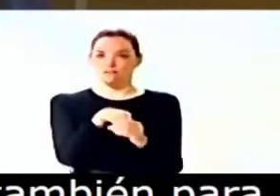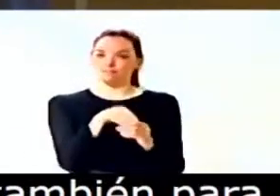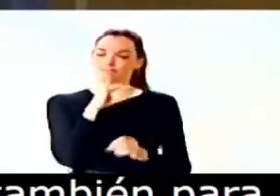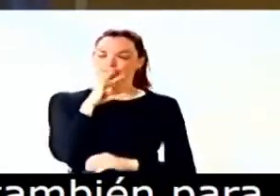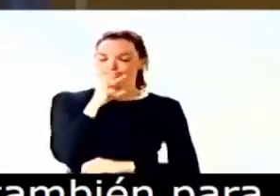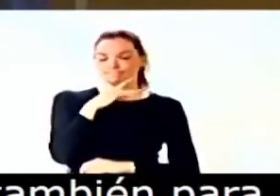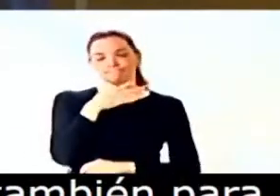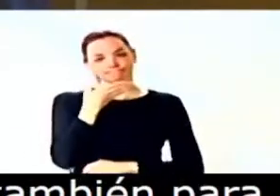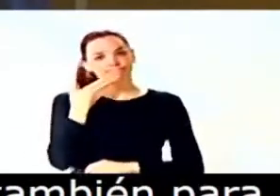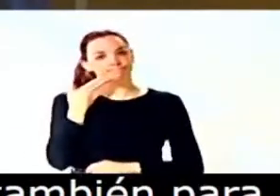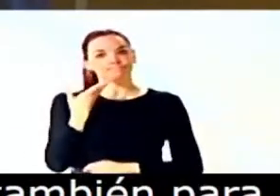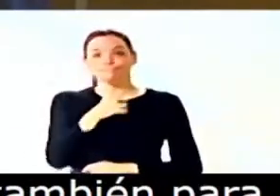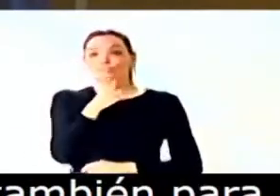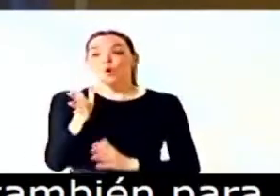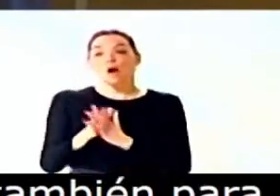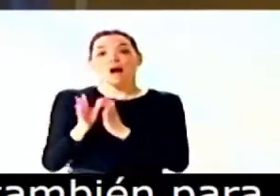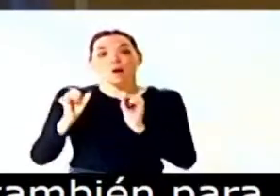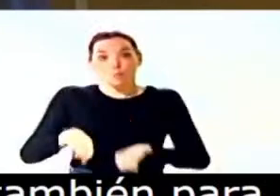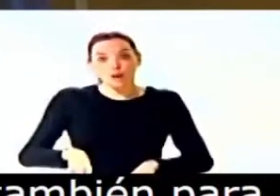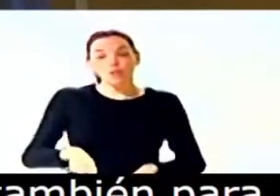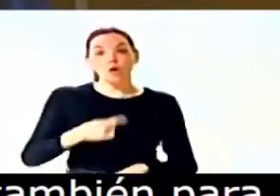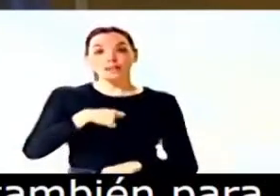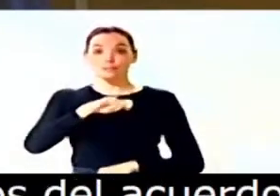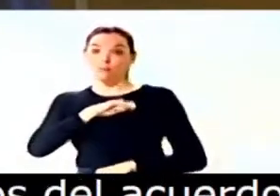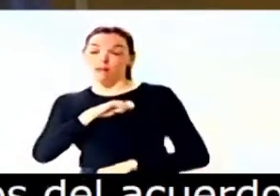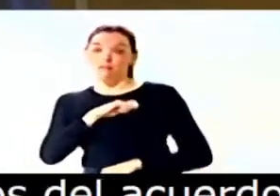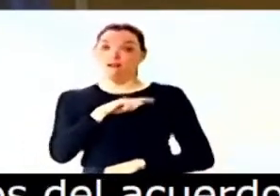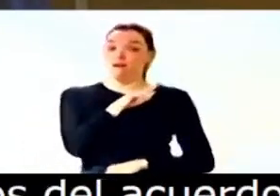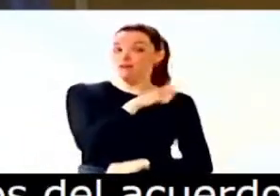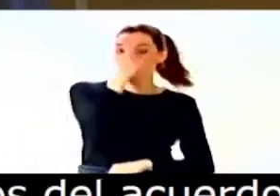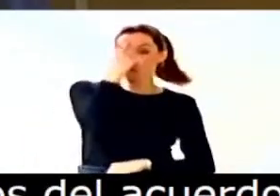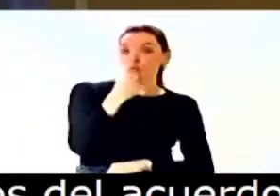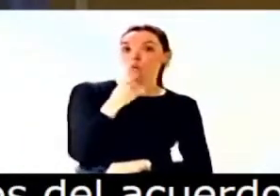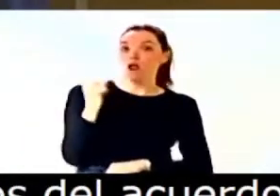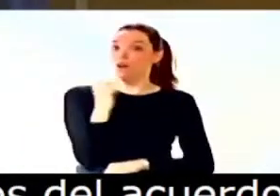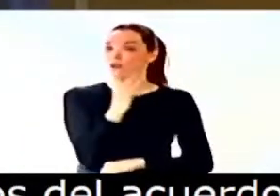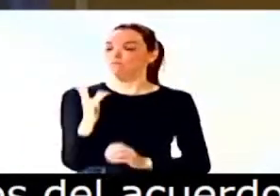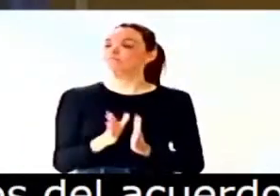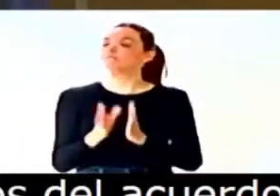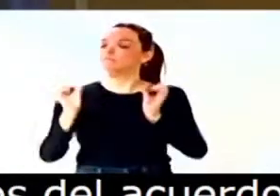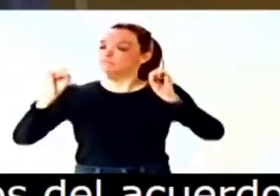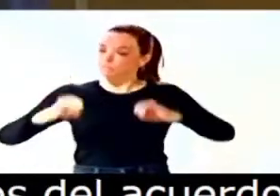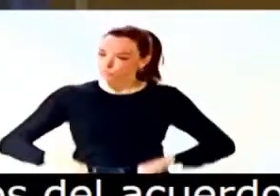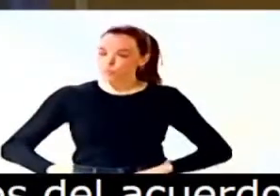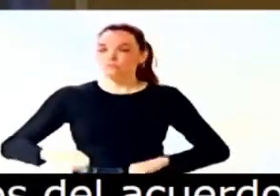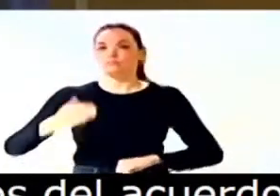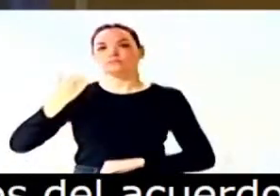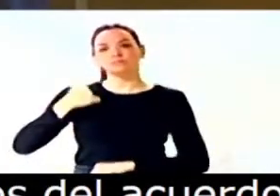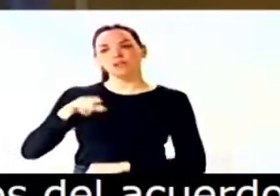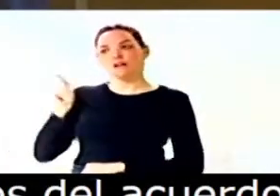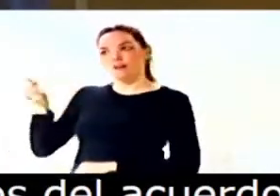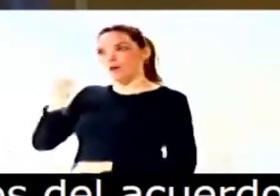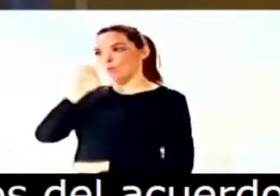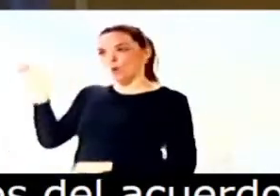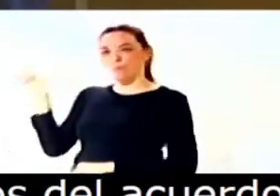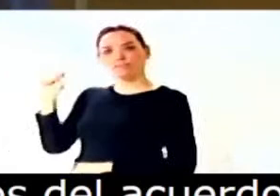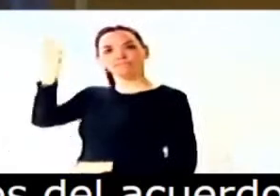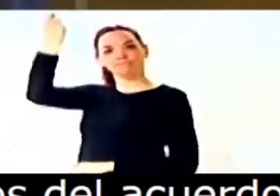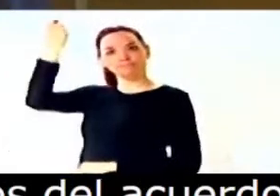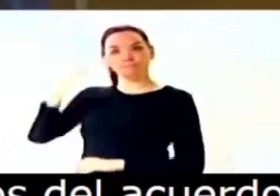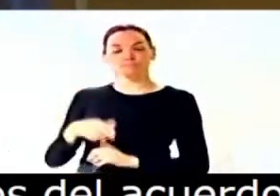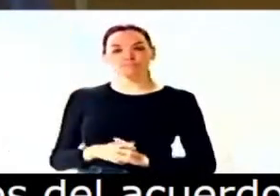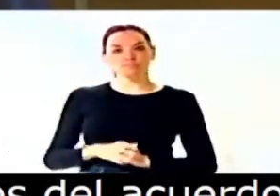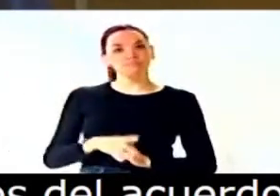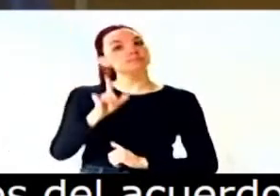alegramos del acuerdo que tanto España como Portugal han alcanzado con la Unión Europea. Y especialmente